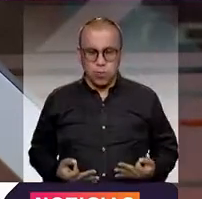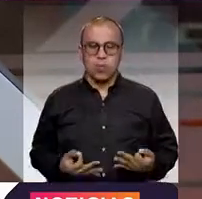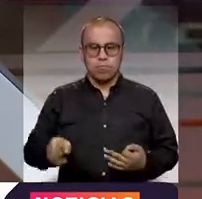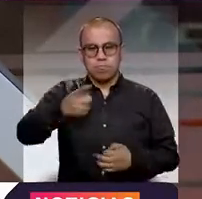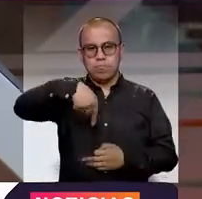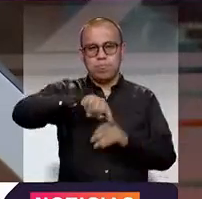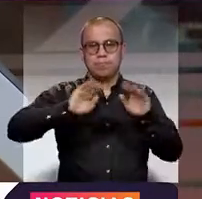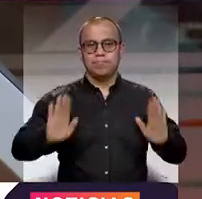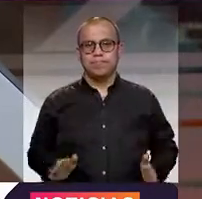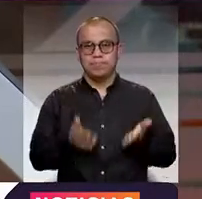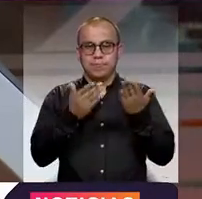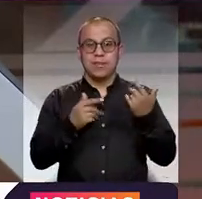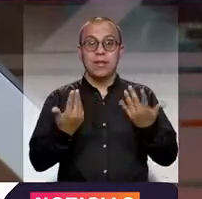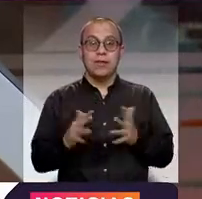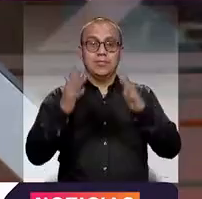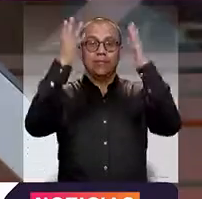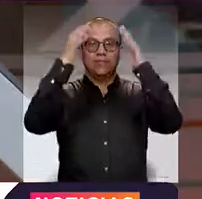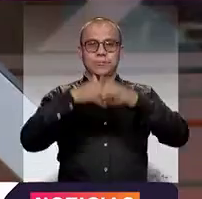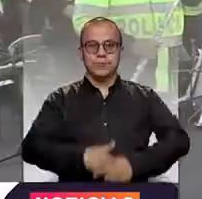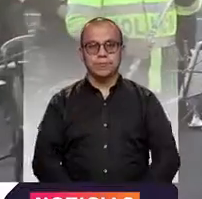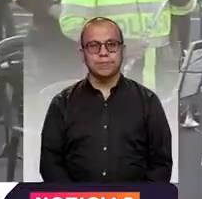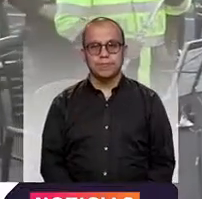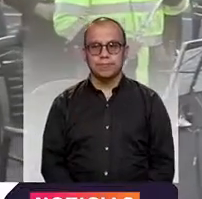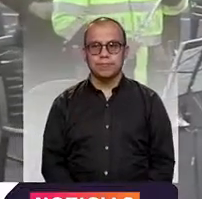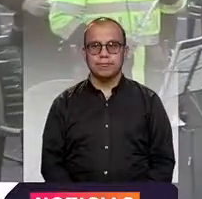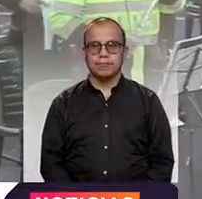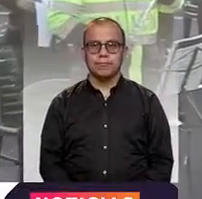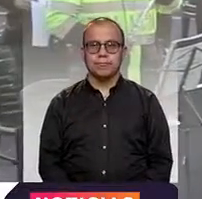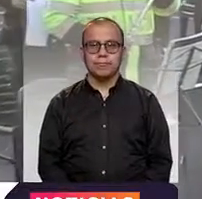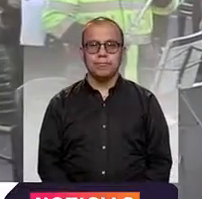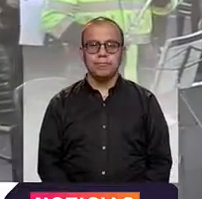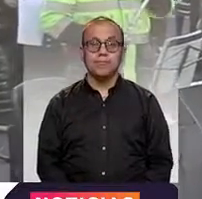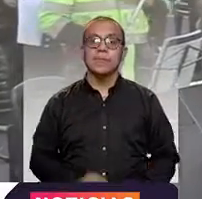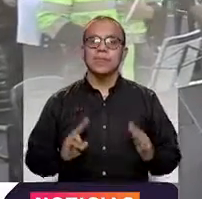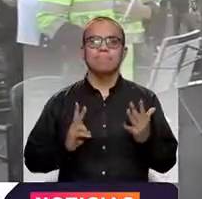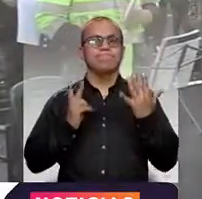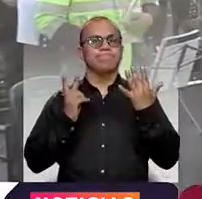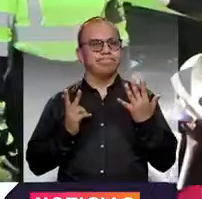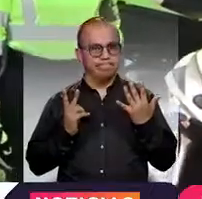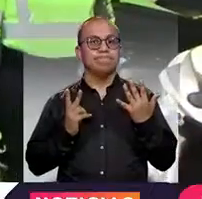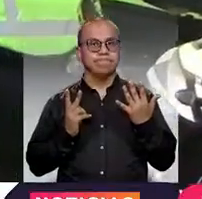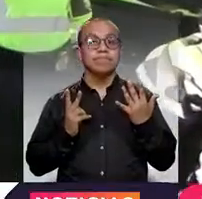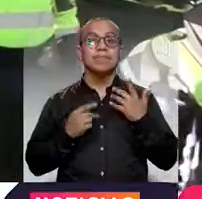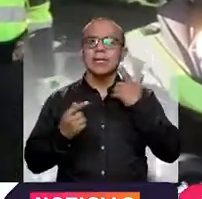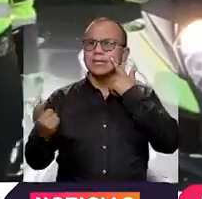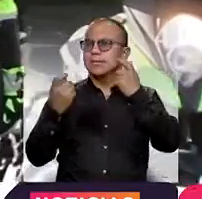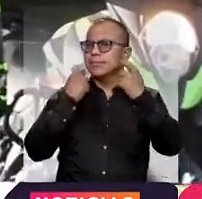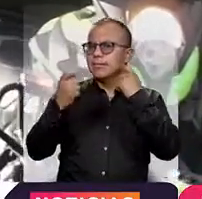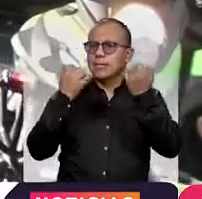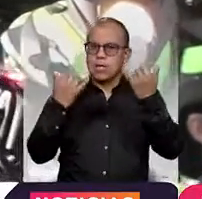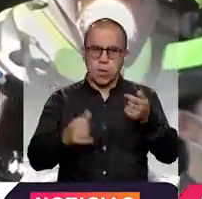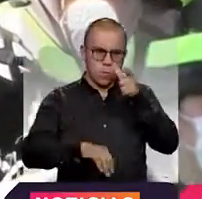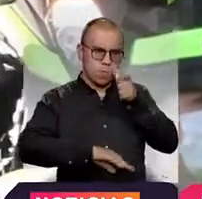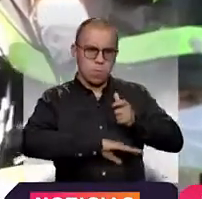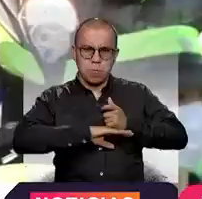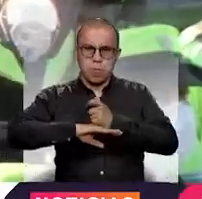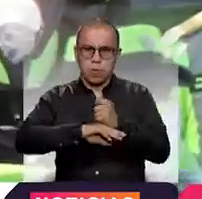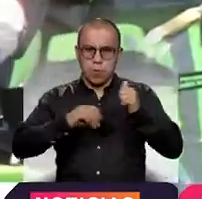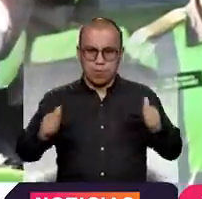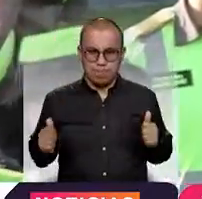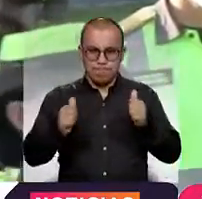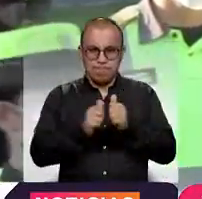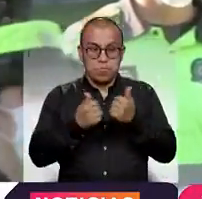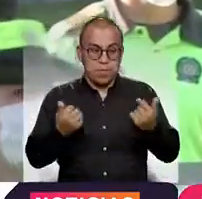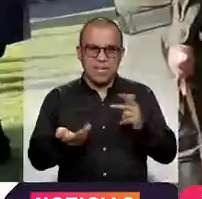seguridad y bienestar en las celebraciones. Siete estrategias dentro del marco de la prevención, la vigilancia y el